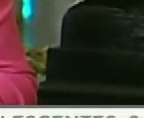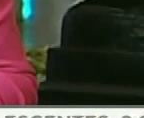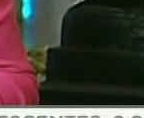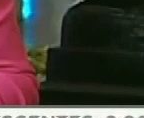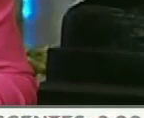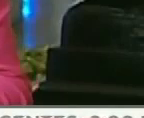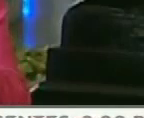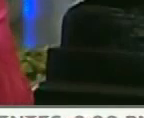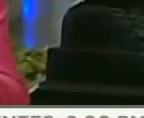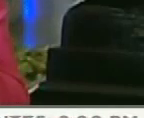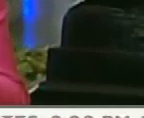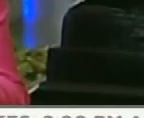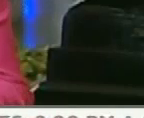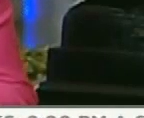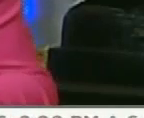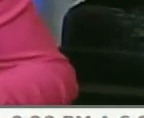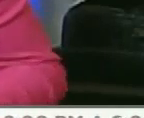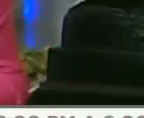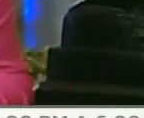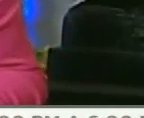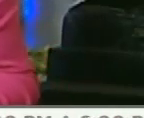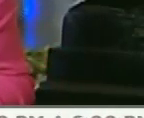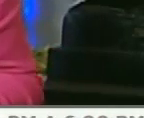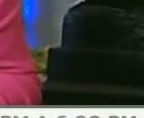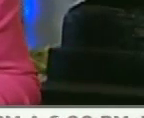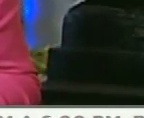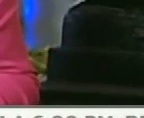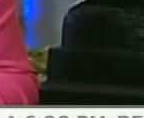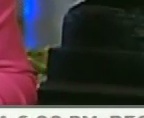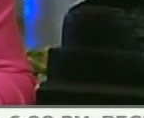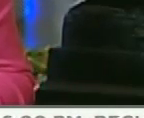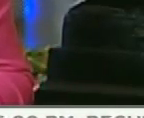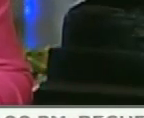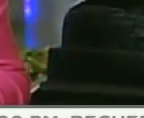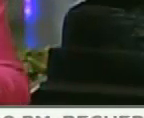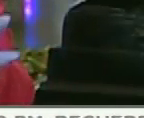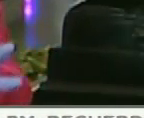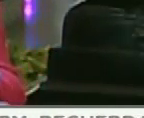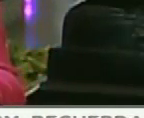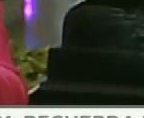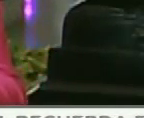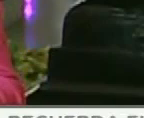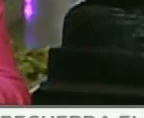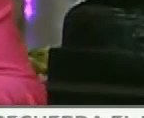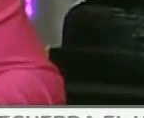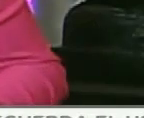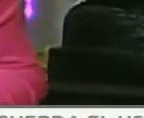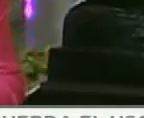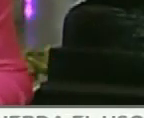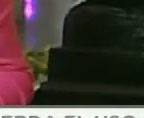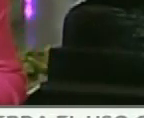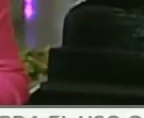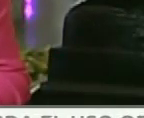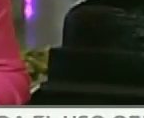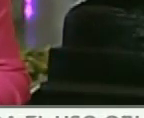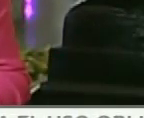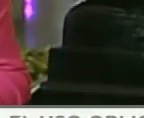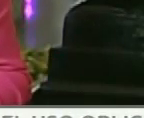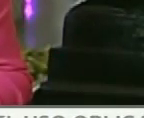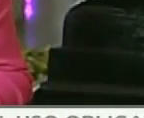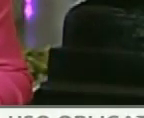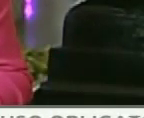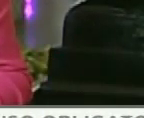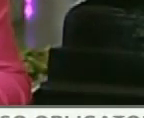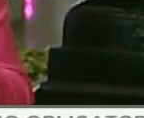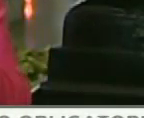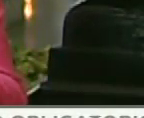Delcy Rodríguez Gómez. 504 casos registra entonces Venezuela en estas últimas 24 horas. También decía que 241